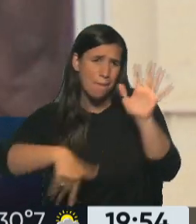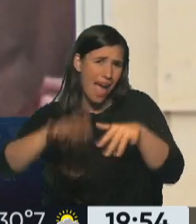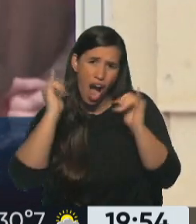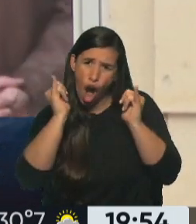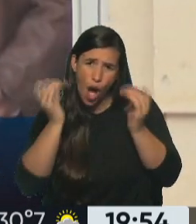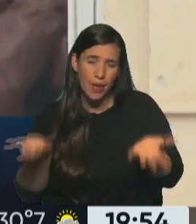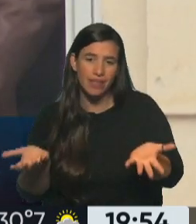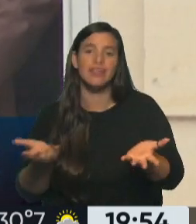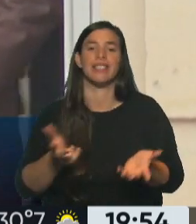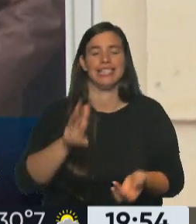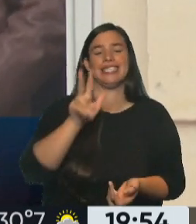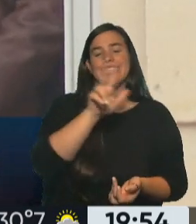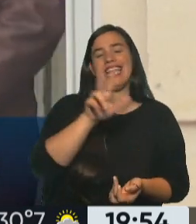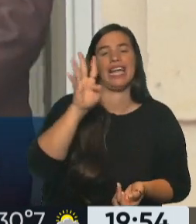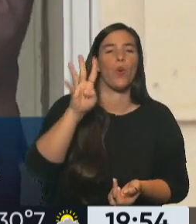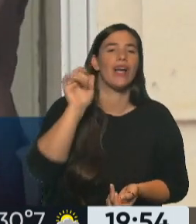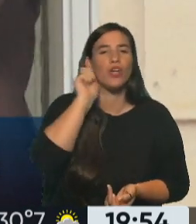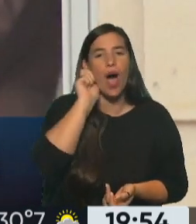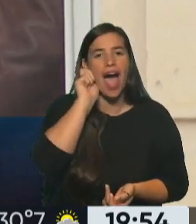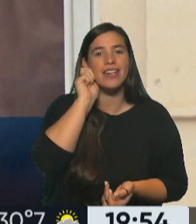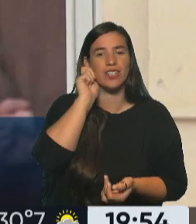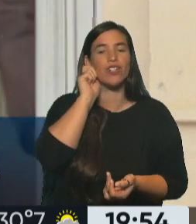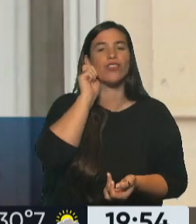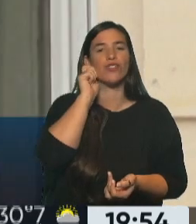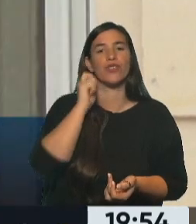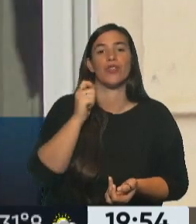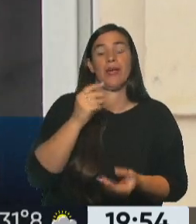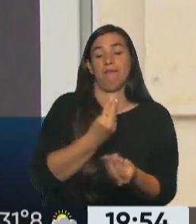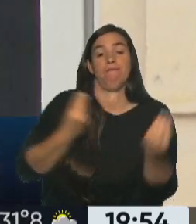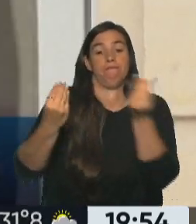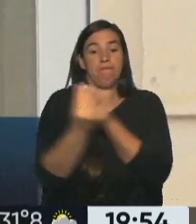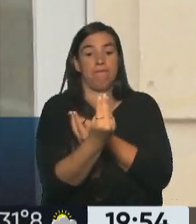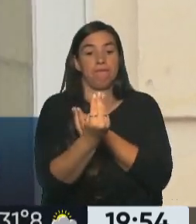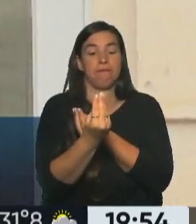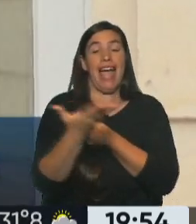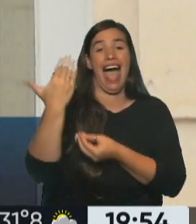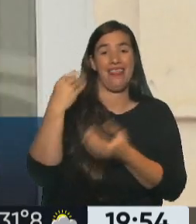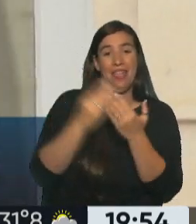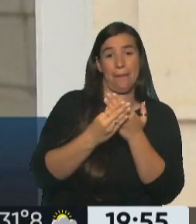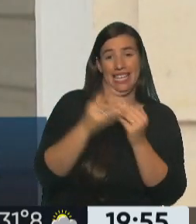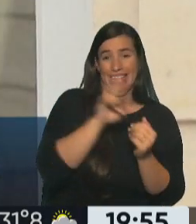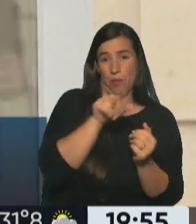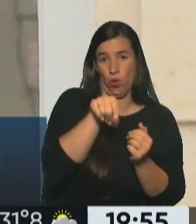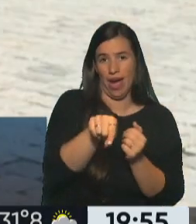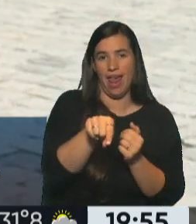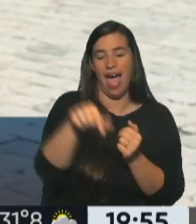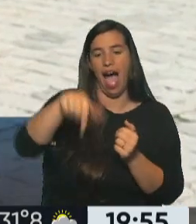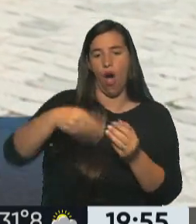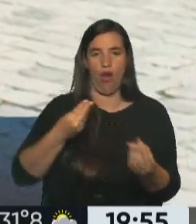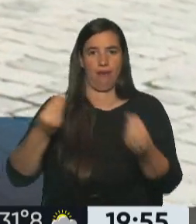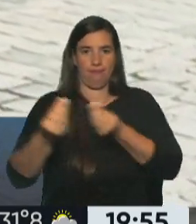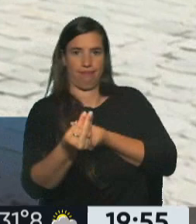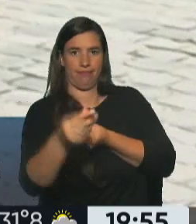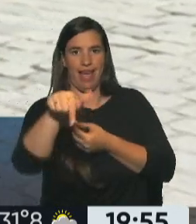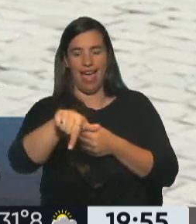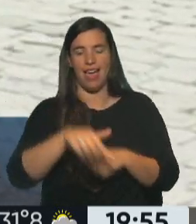reemplaza a Elizabeth Borne, quien era la primera ministra. Ahora pasa a ser el cuarto cambio de primer